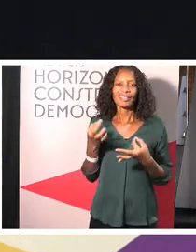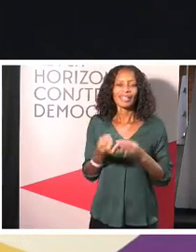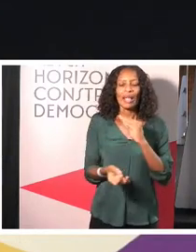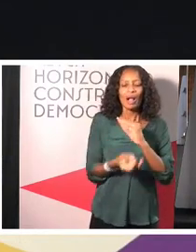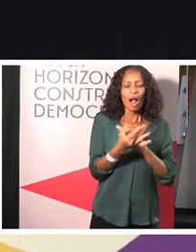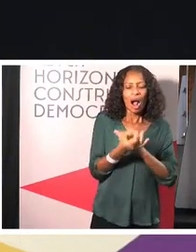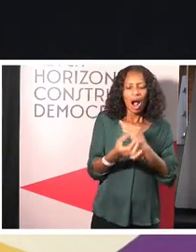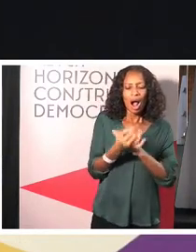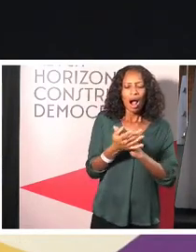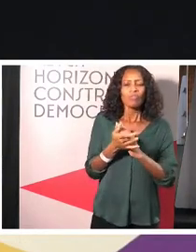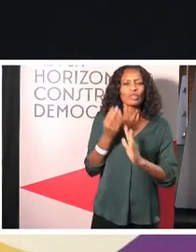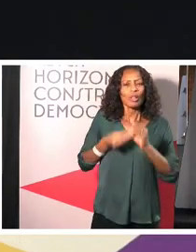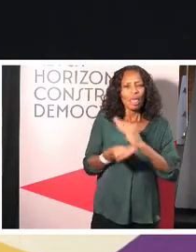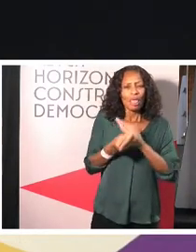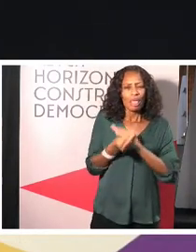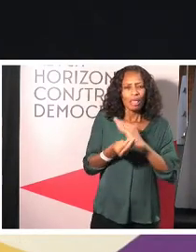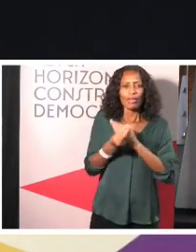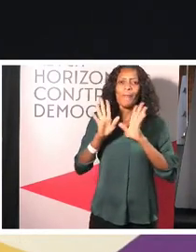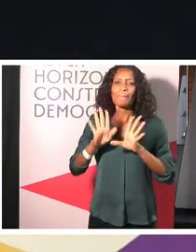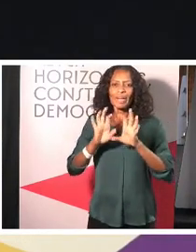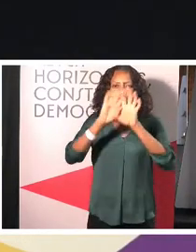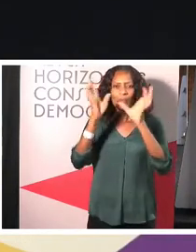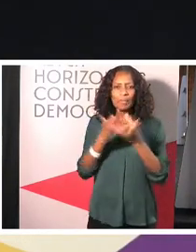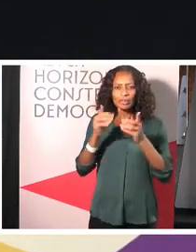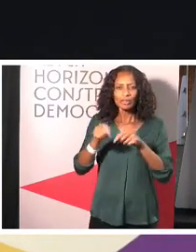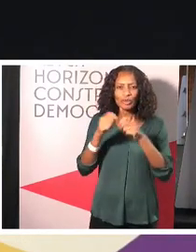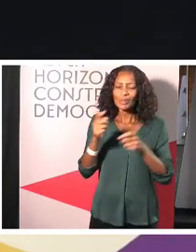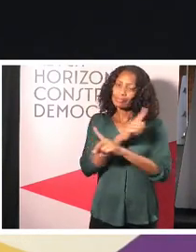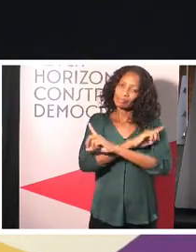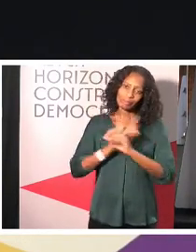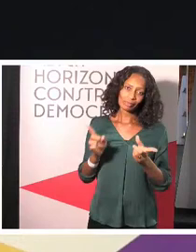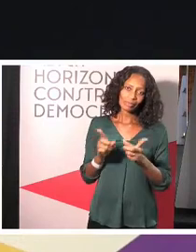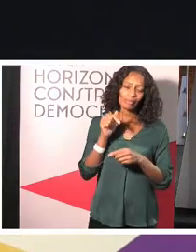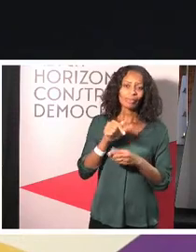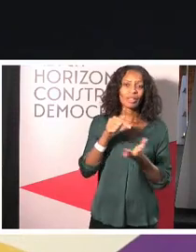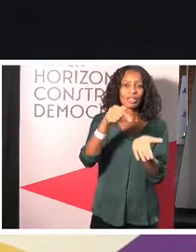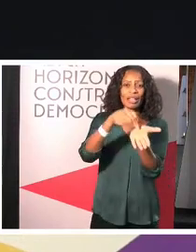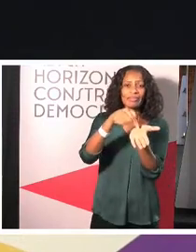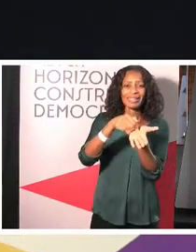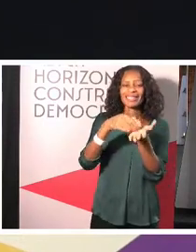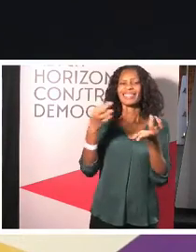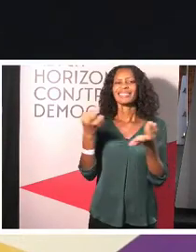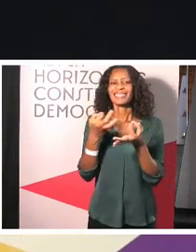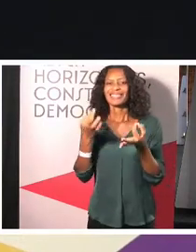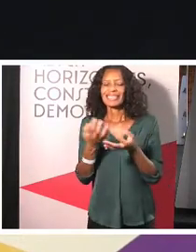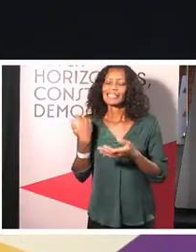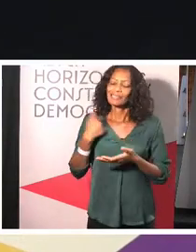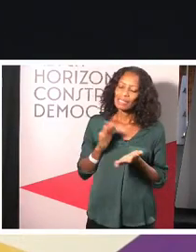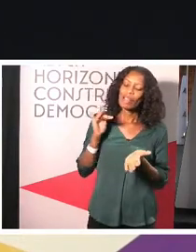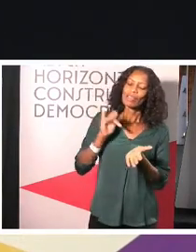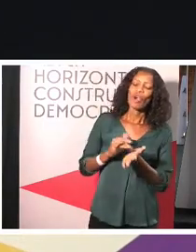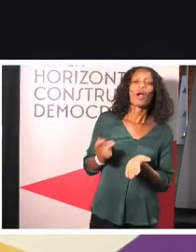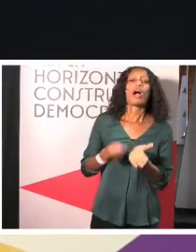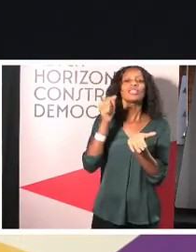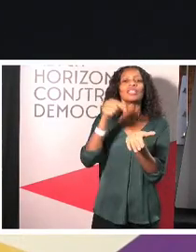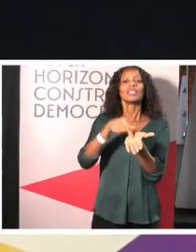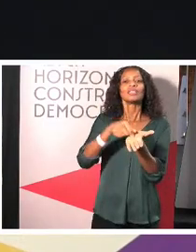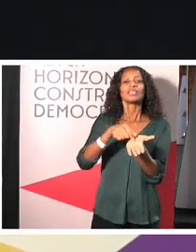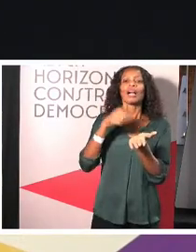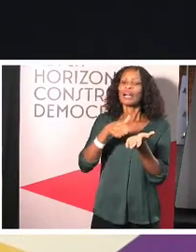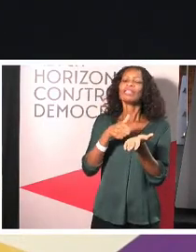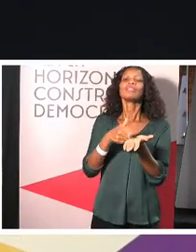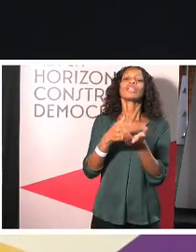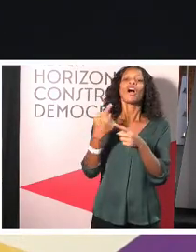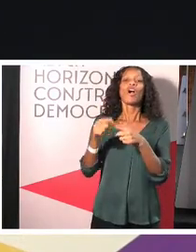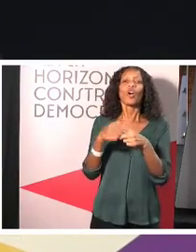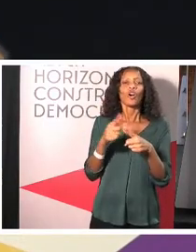haciendo ahora en base al capital. Y creo que aquí toca reivindicar y después de esto creo que ya toca reivindicar un poco ese componente generacional